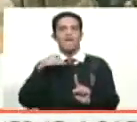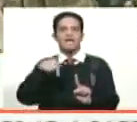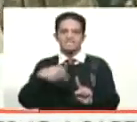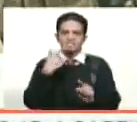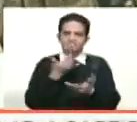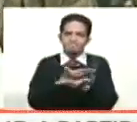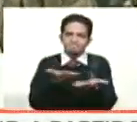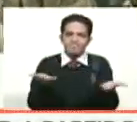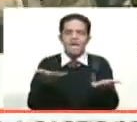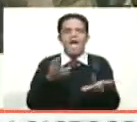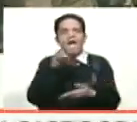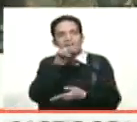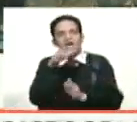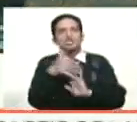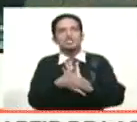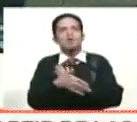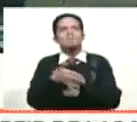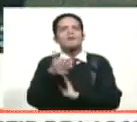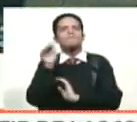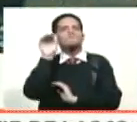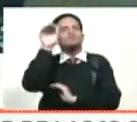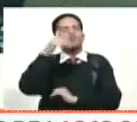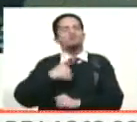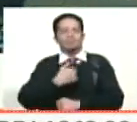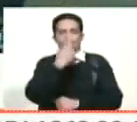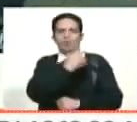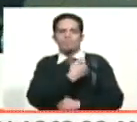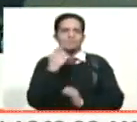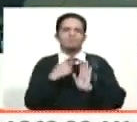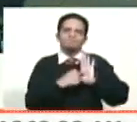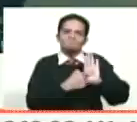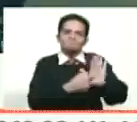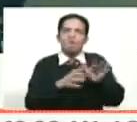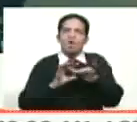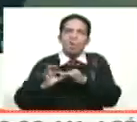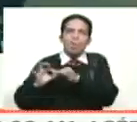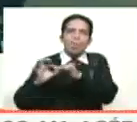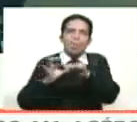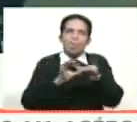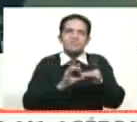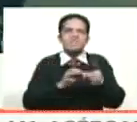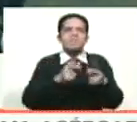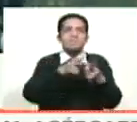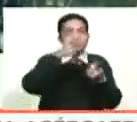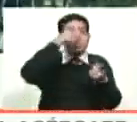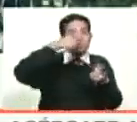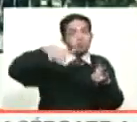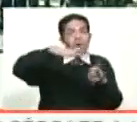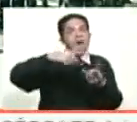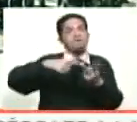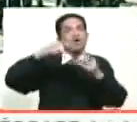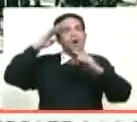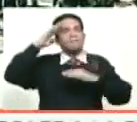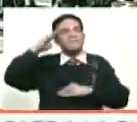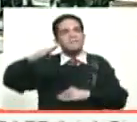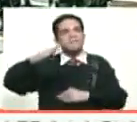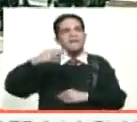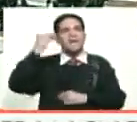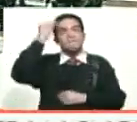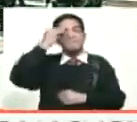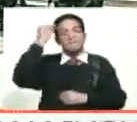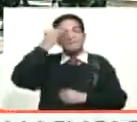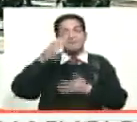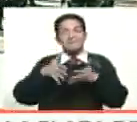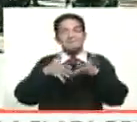de futuro, a comprometerme con el futuro, a unir cada vez más las fuerzas cívico-militares y a pensar en grande el siglo